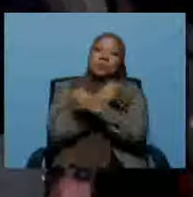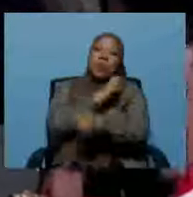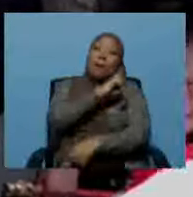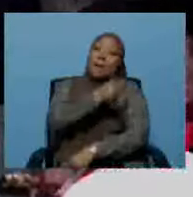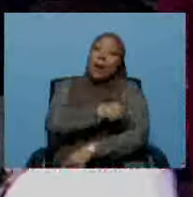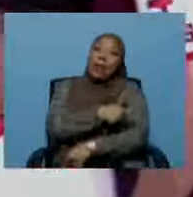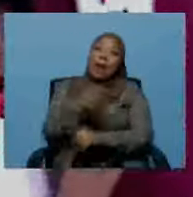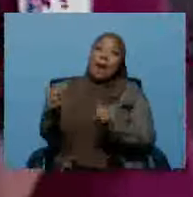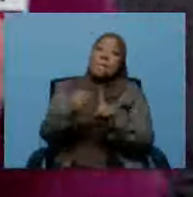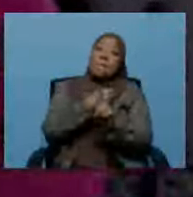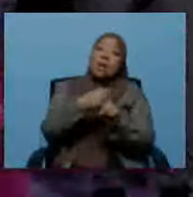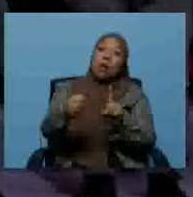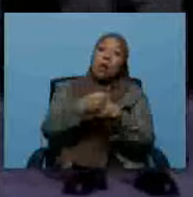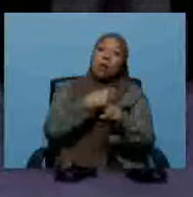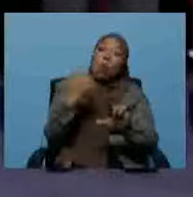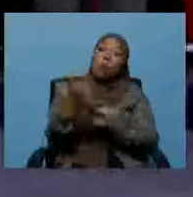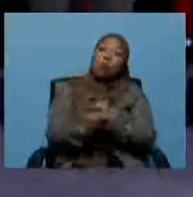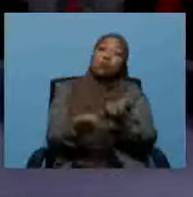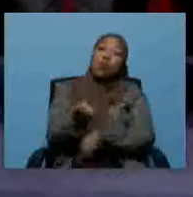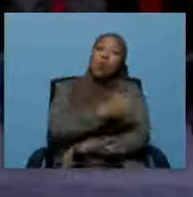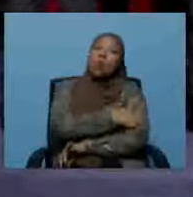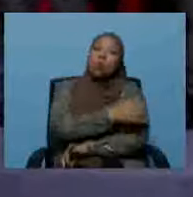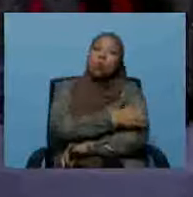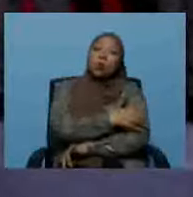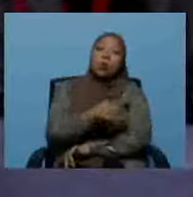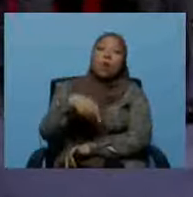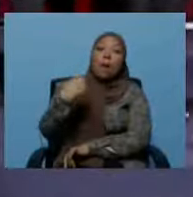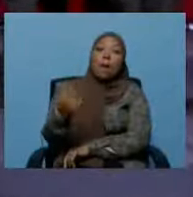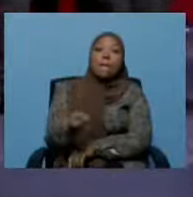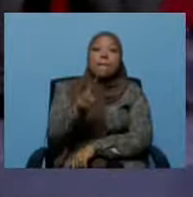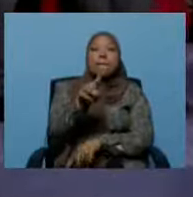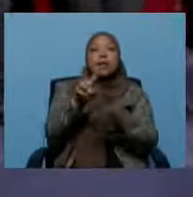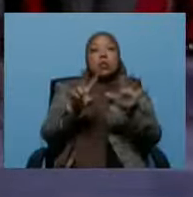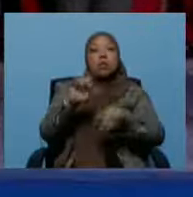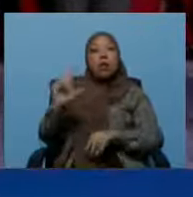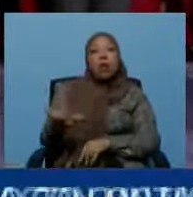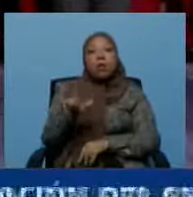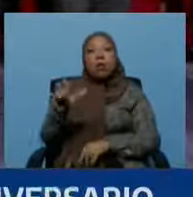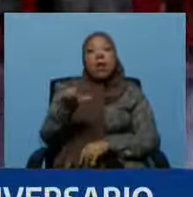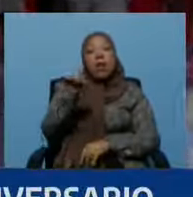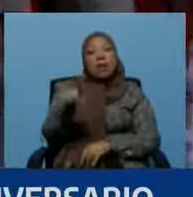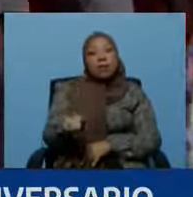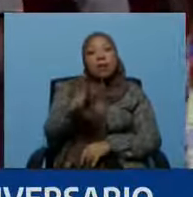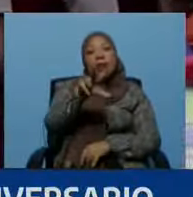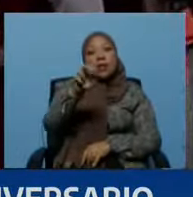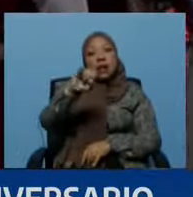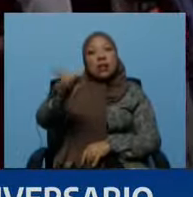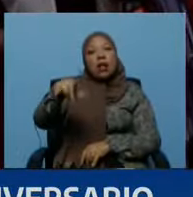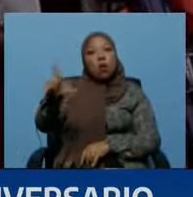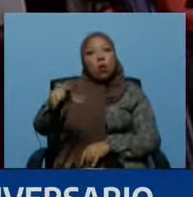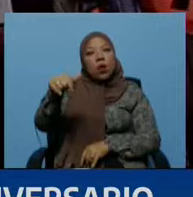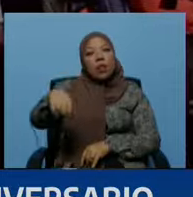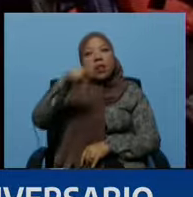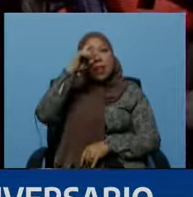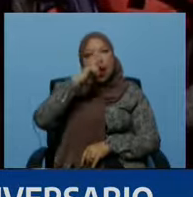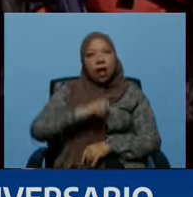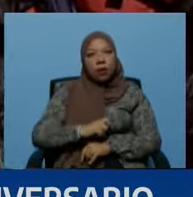quienes fueron víctimas del ataque fascista ocurrido el pasado 29 y 30 de julio del presente año. Guardia Nacional